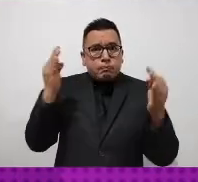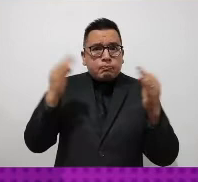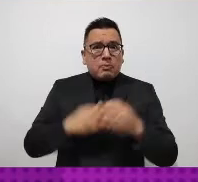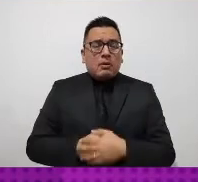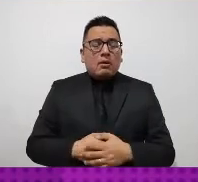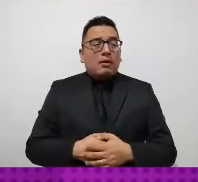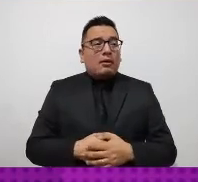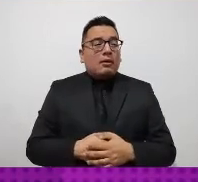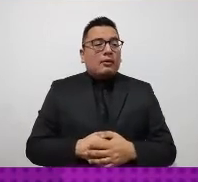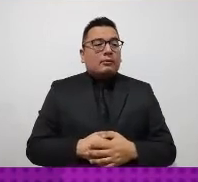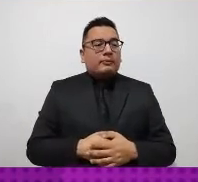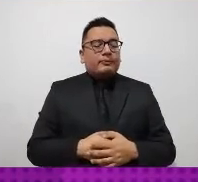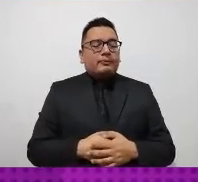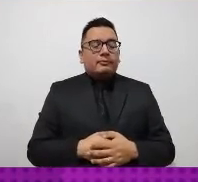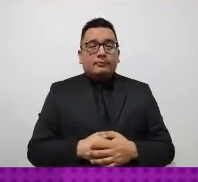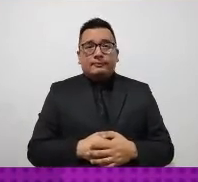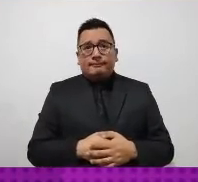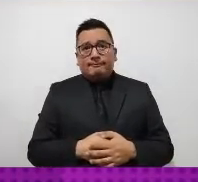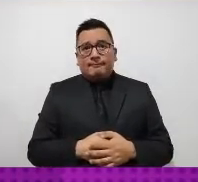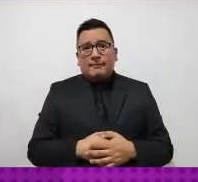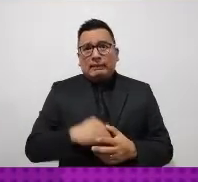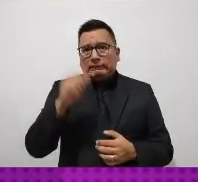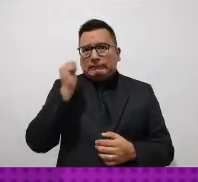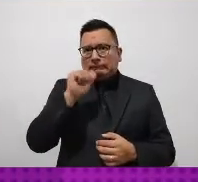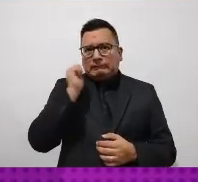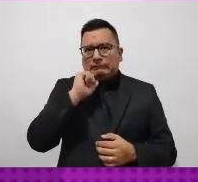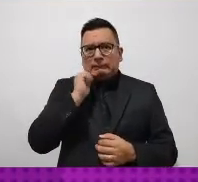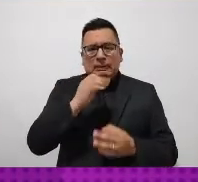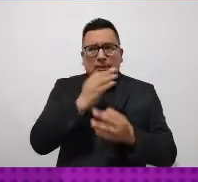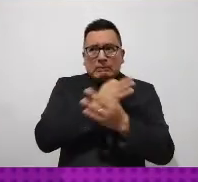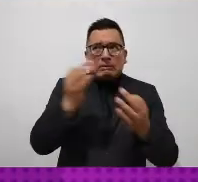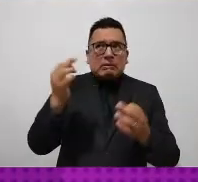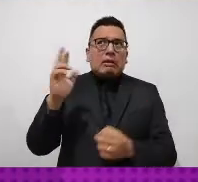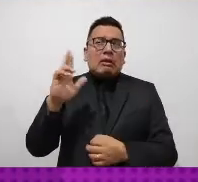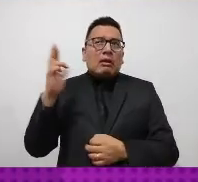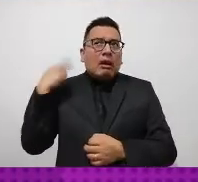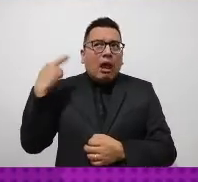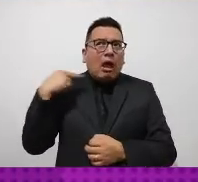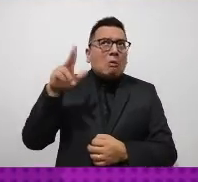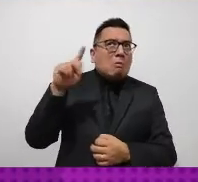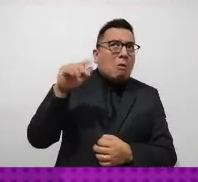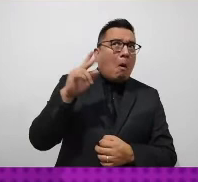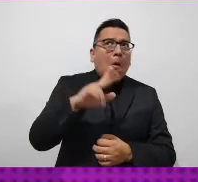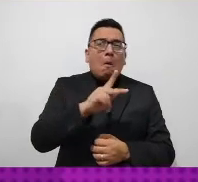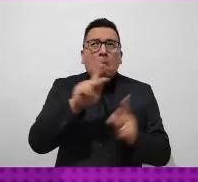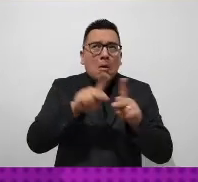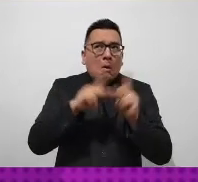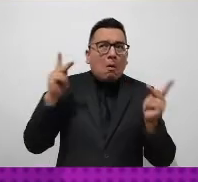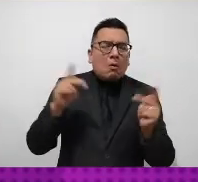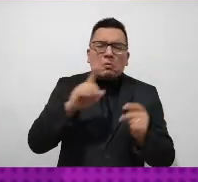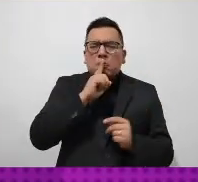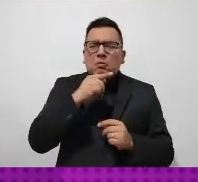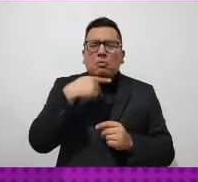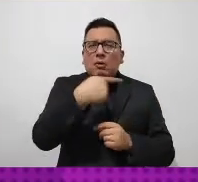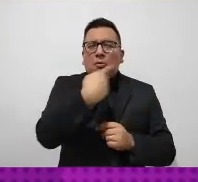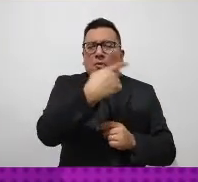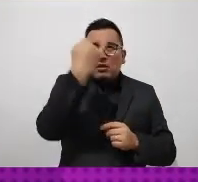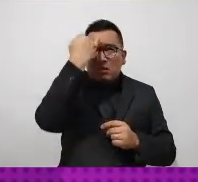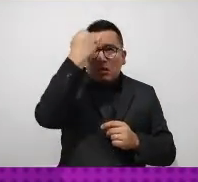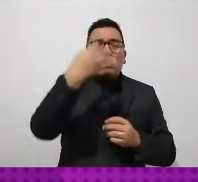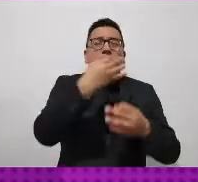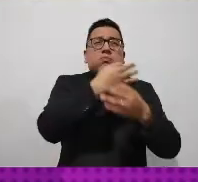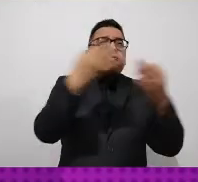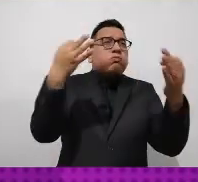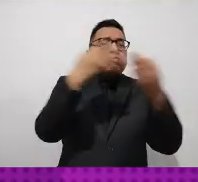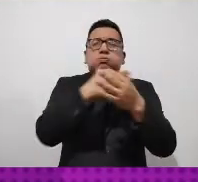fue en periódicos ni mucho menos en radio y televisión, pero se empezaban a difundir las notas,